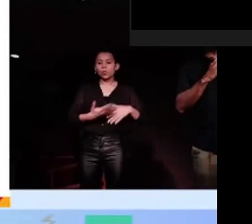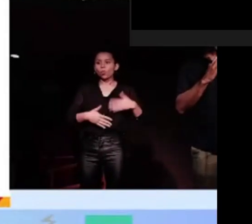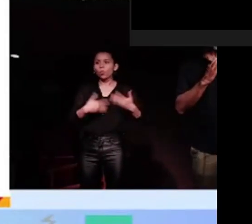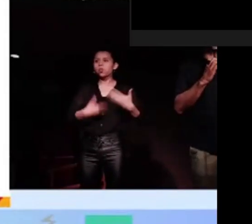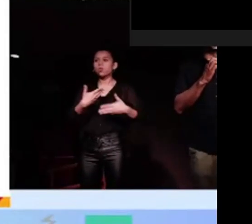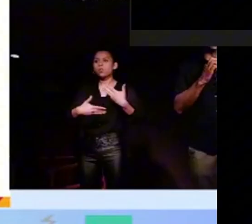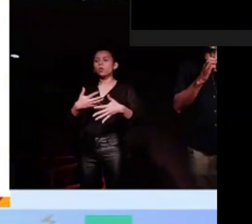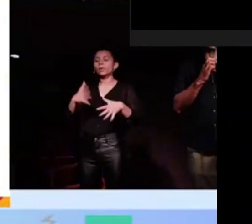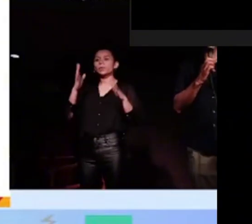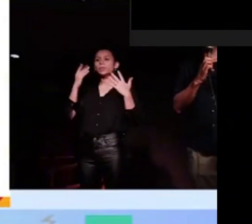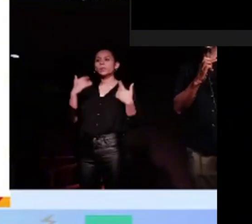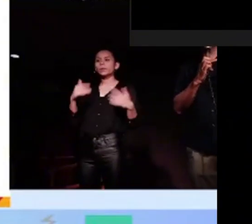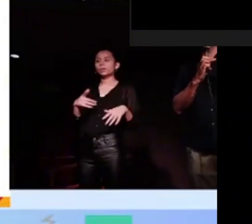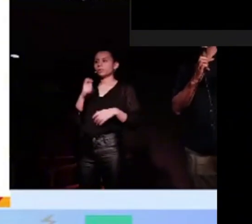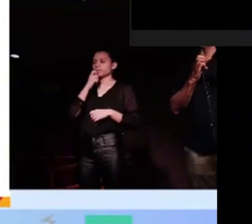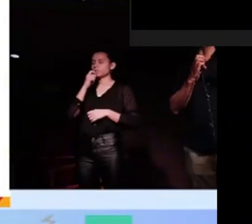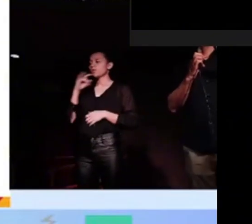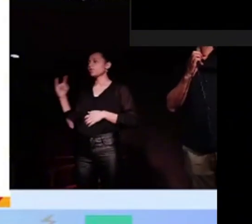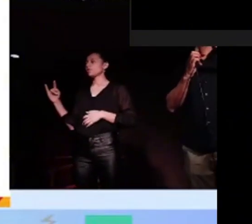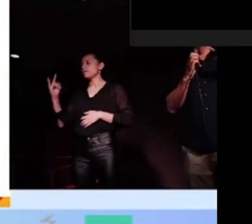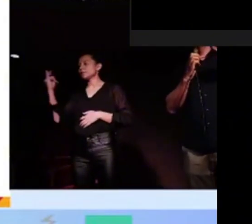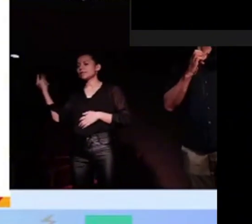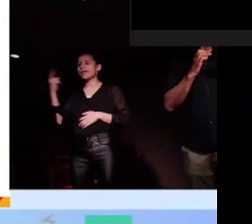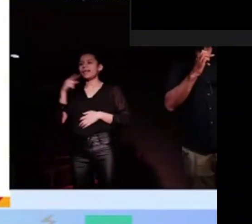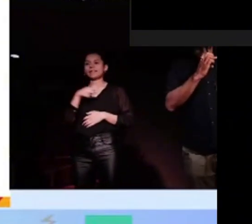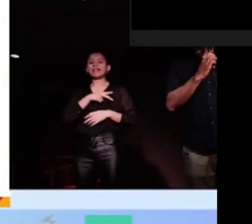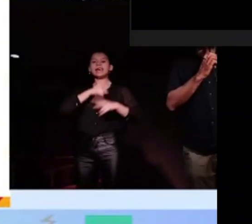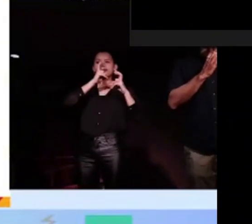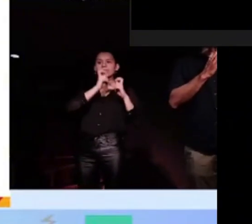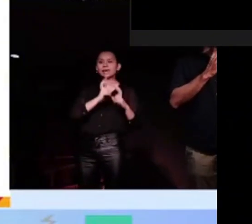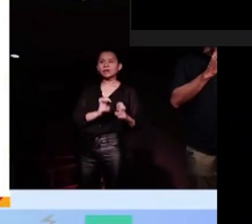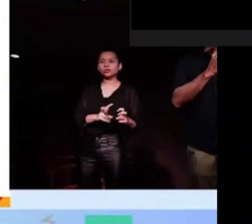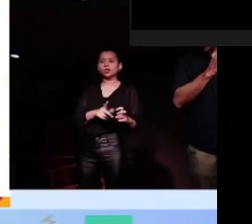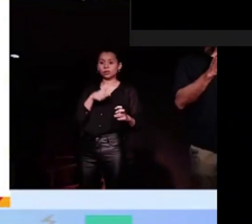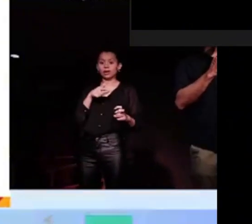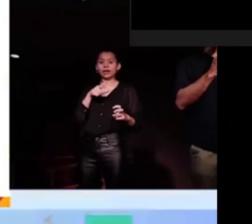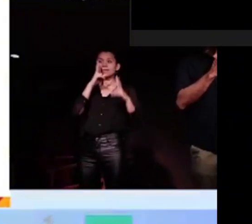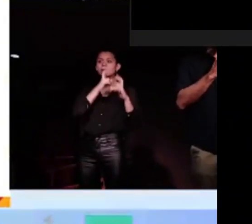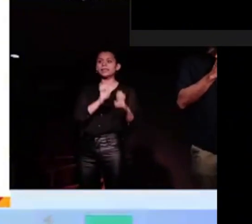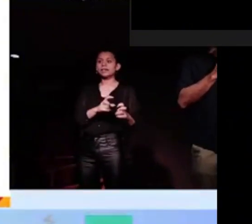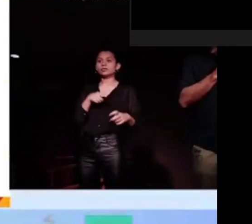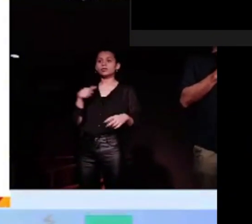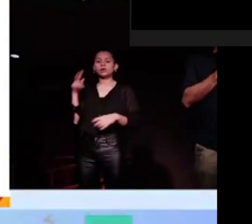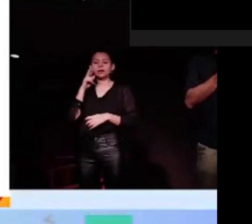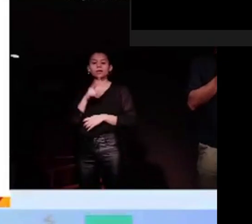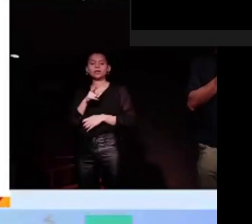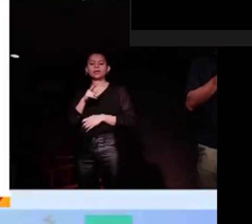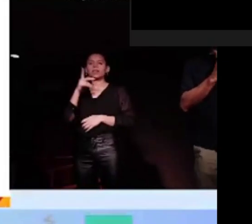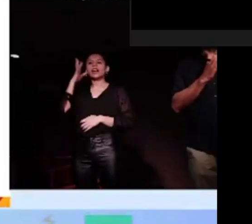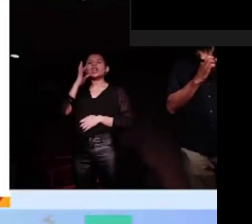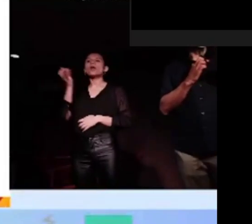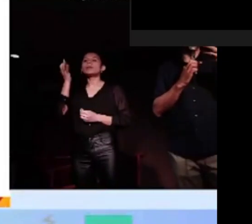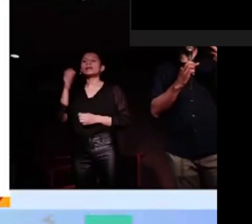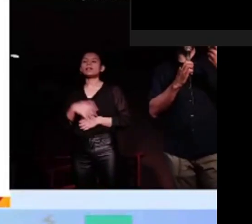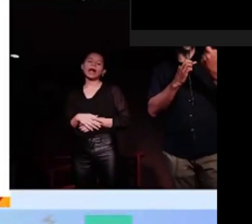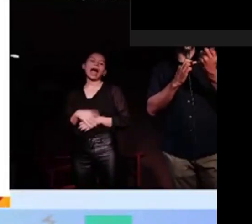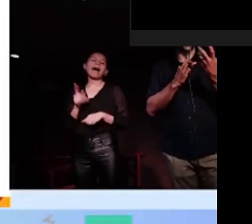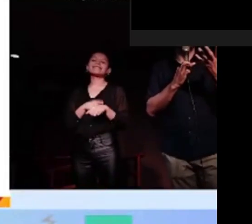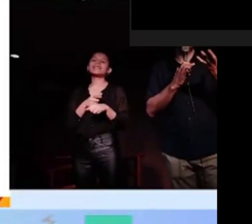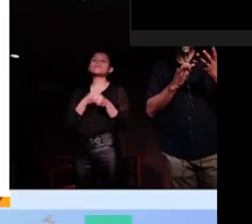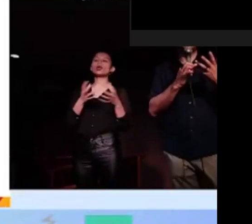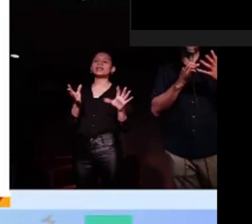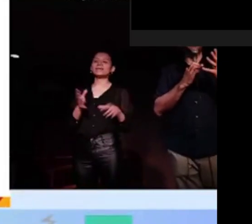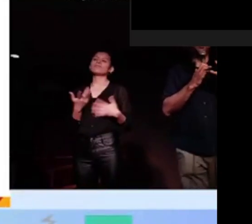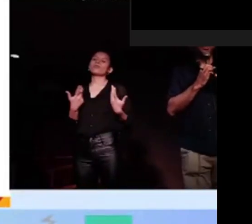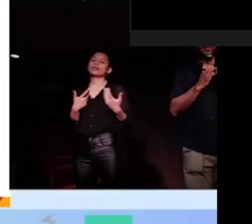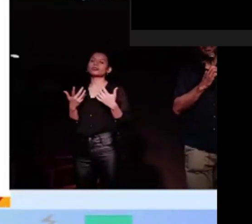en la Universidad de Buenos Aires la extensión es vista como, bueno, tenés tiempo libre, entonces lo haces por fuera. Entonces esa actitud siempre es como que